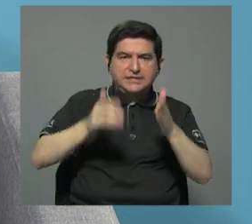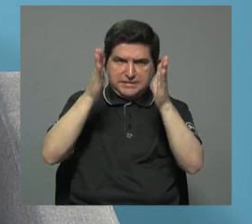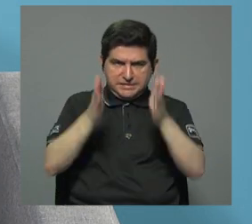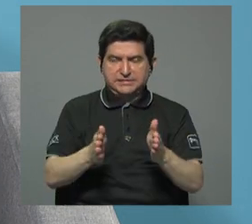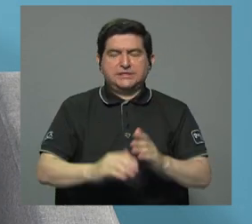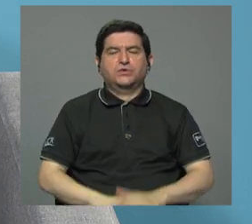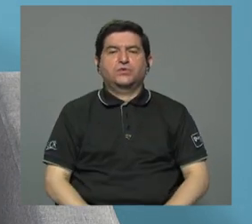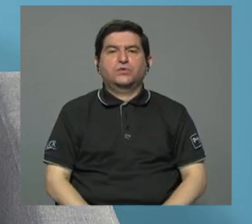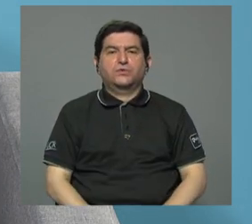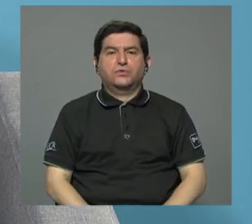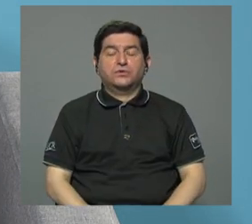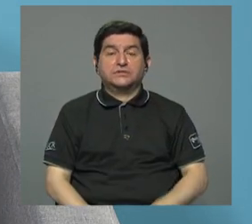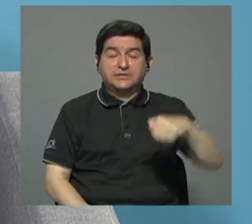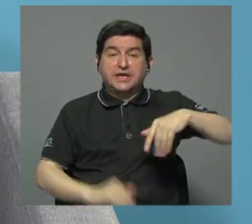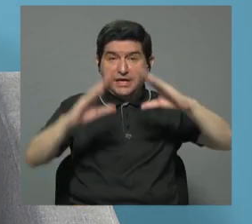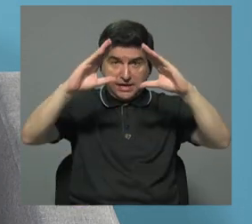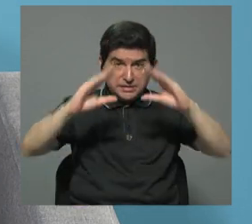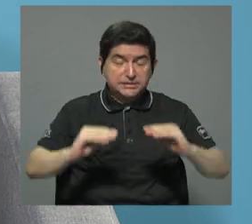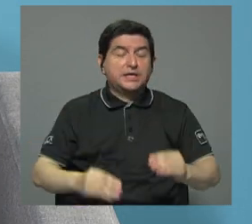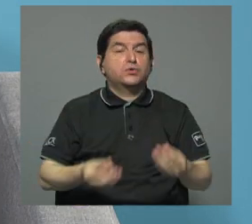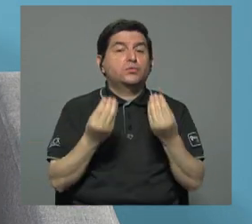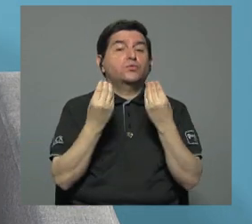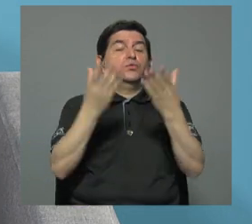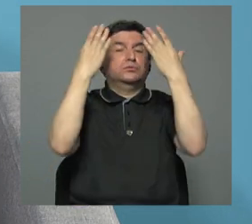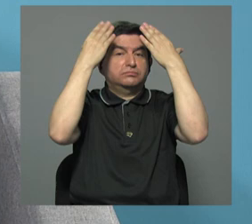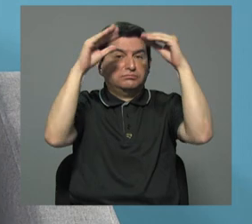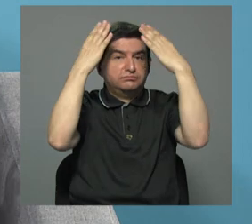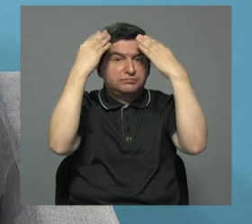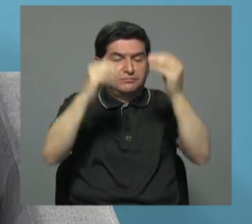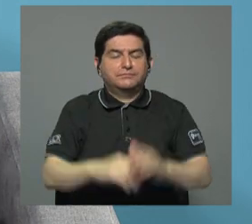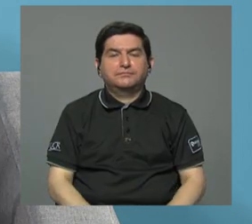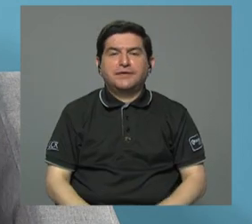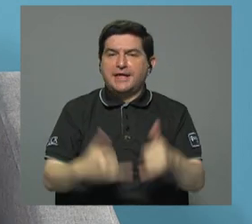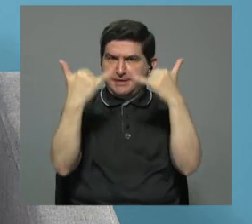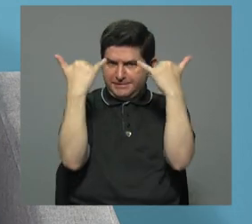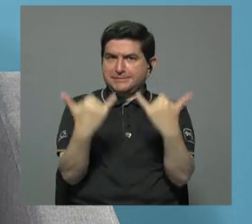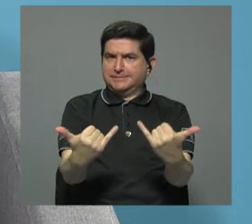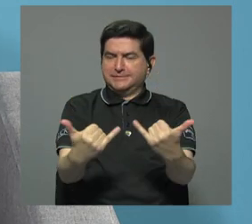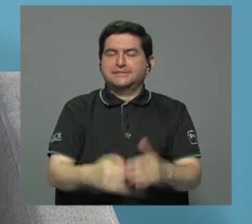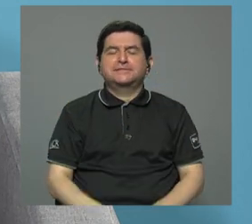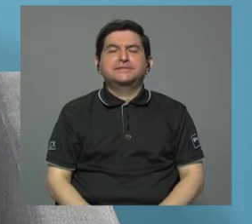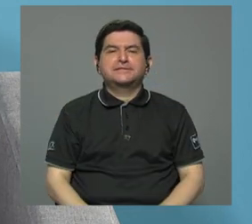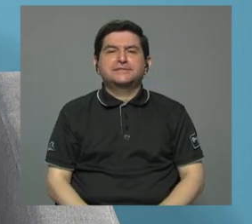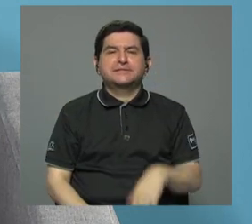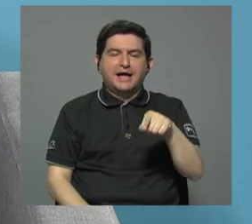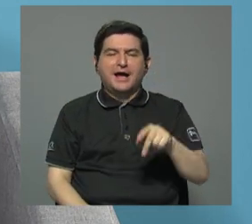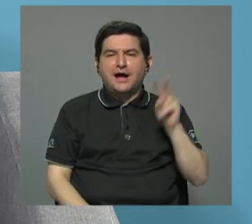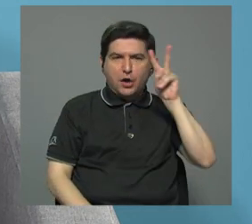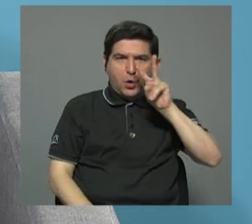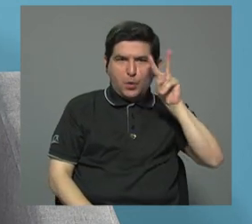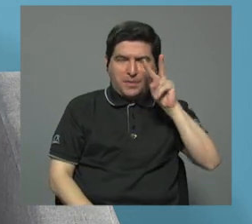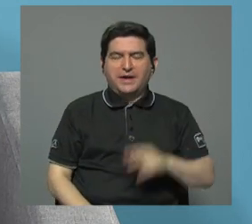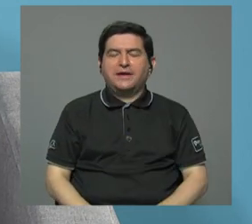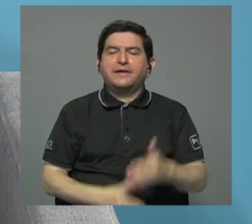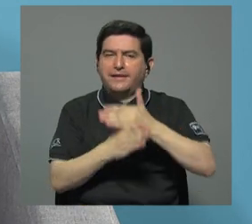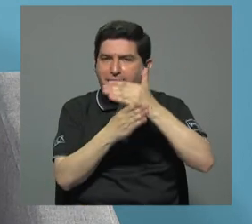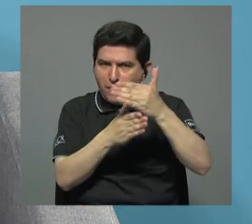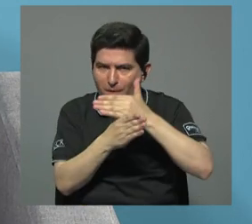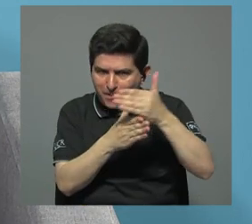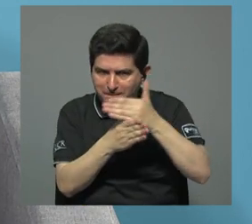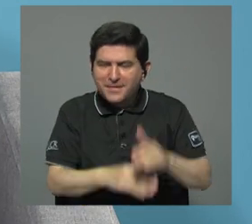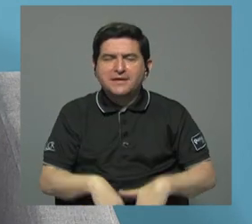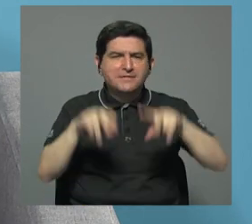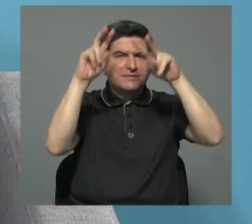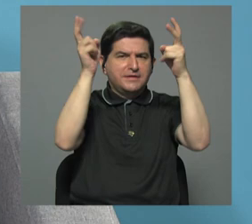candidaturas. Esta es una noche de muchísima información y nos vamos de inmediato con Valeria Vargas para compartir precisamente